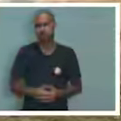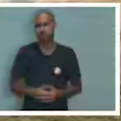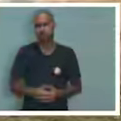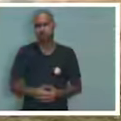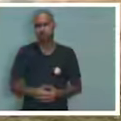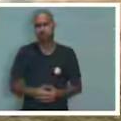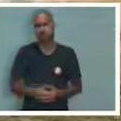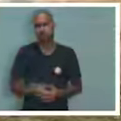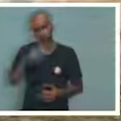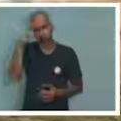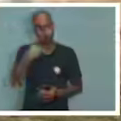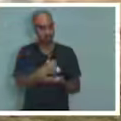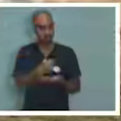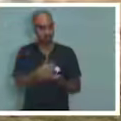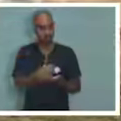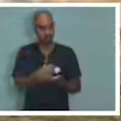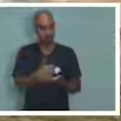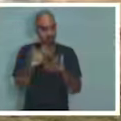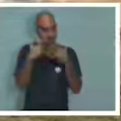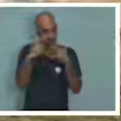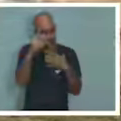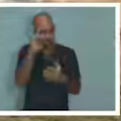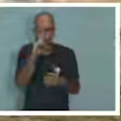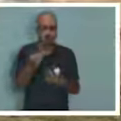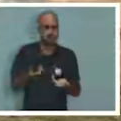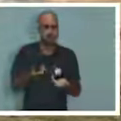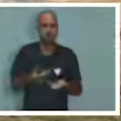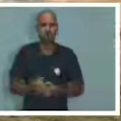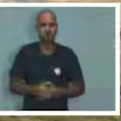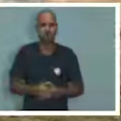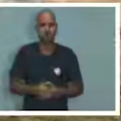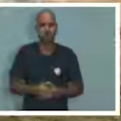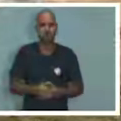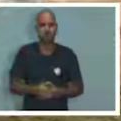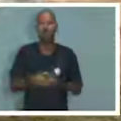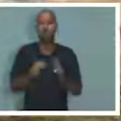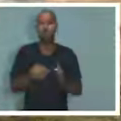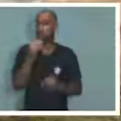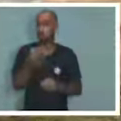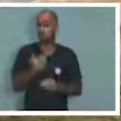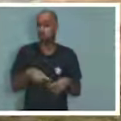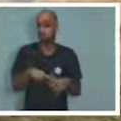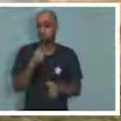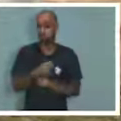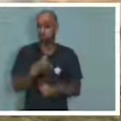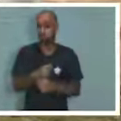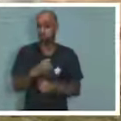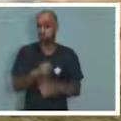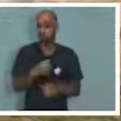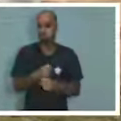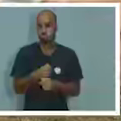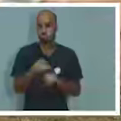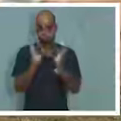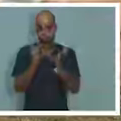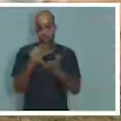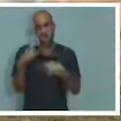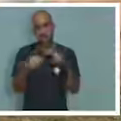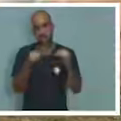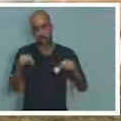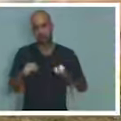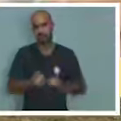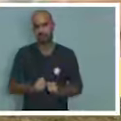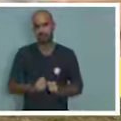continuo de una institución o, bueno, de una UEB como lo es el Jigüe? Todo el trabajo genético se hace en nuestra